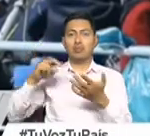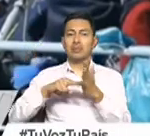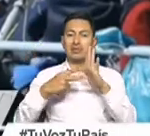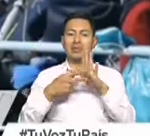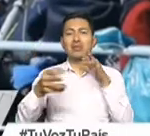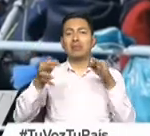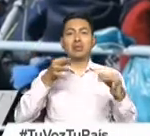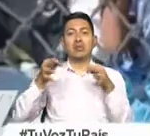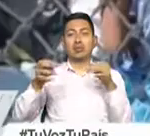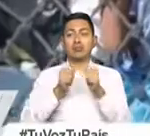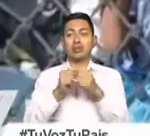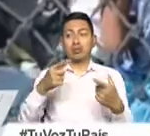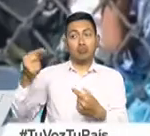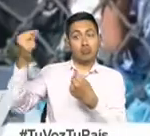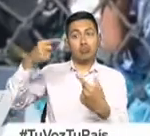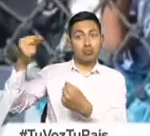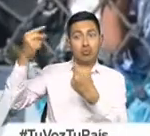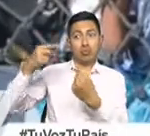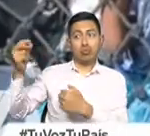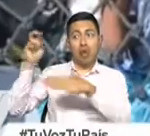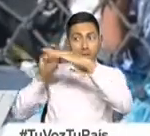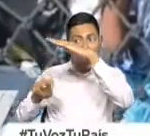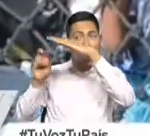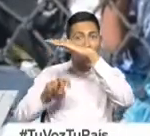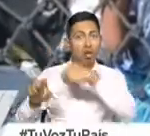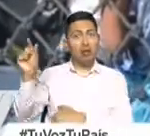de devolver a los migrantes a sus países.